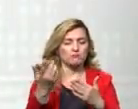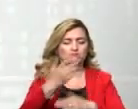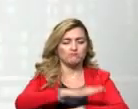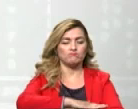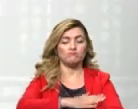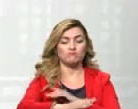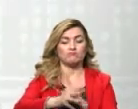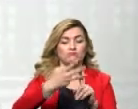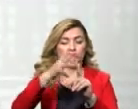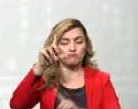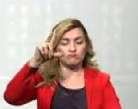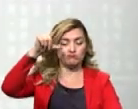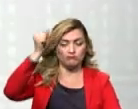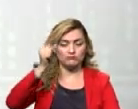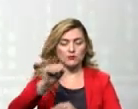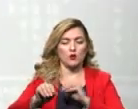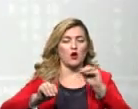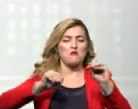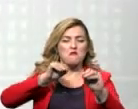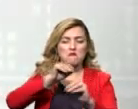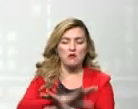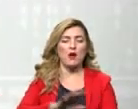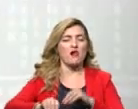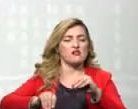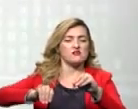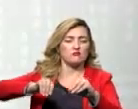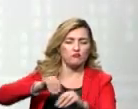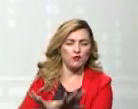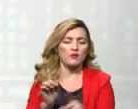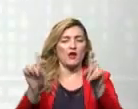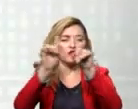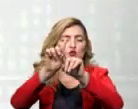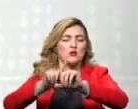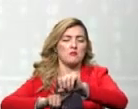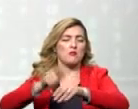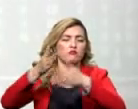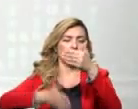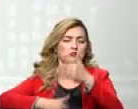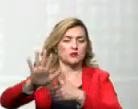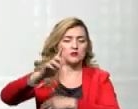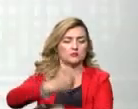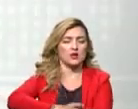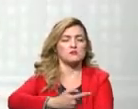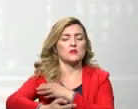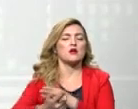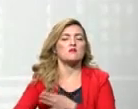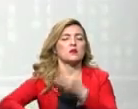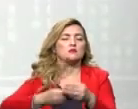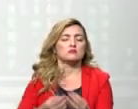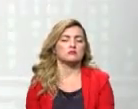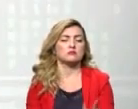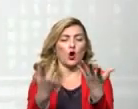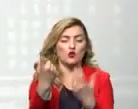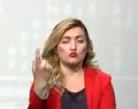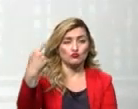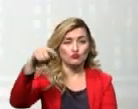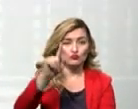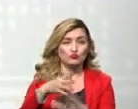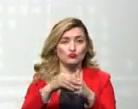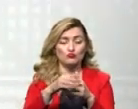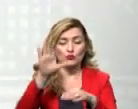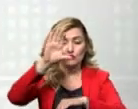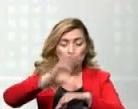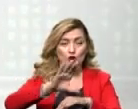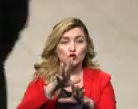se efectuará en un lapso de 5 meses y que se requerirá una inversión de 11 millones de dólares para un centro de operaciones de